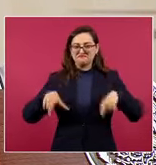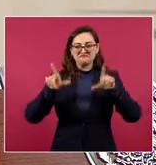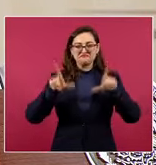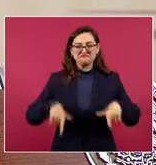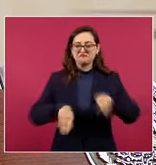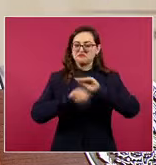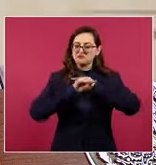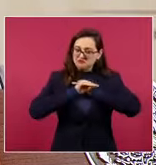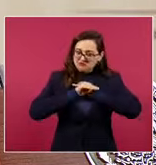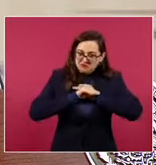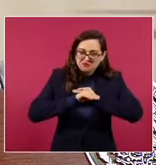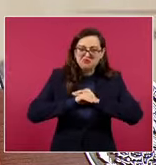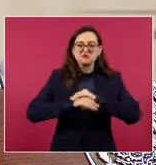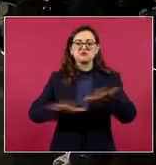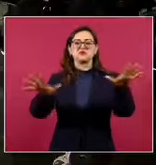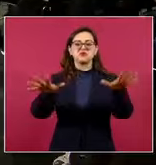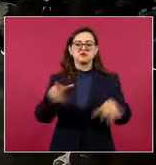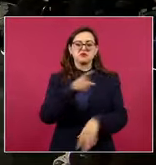a